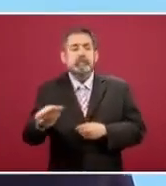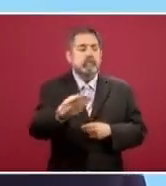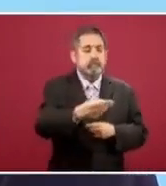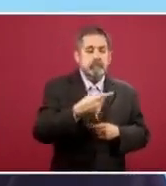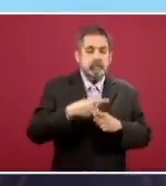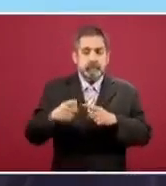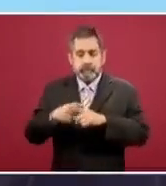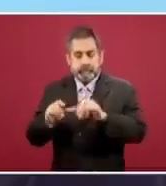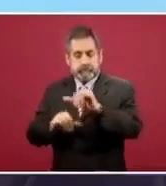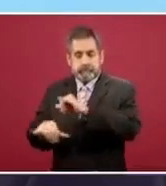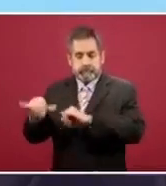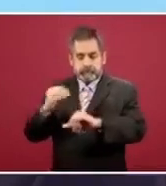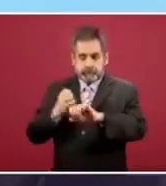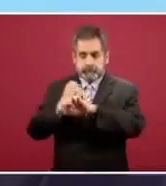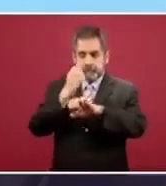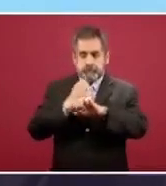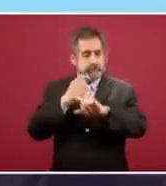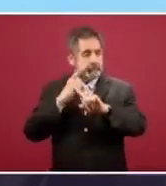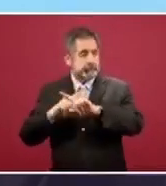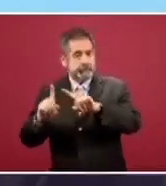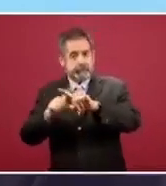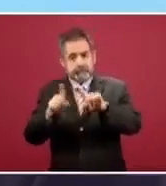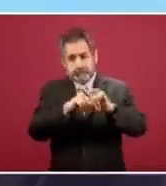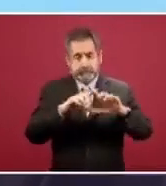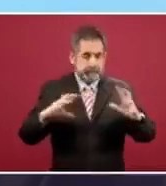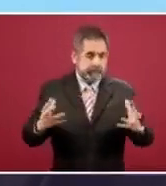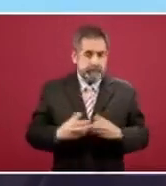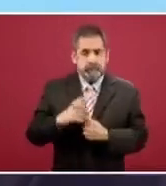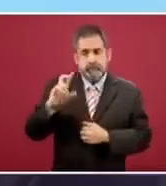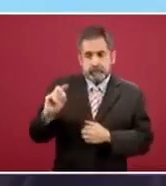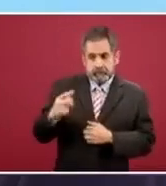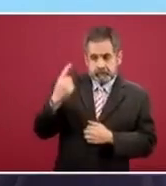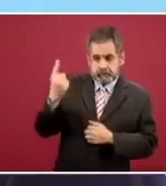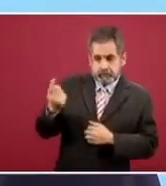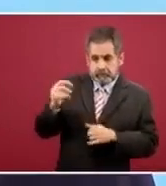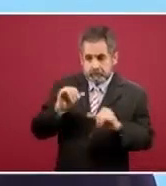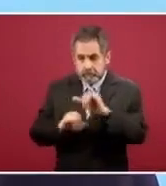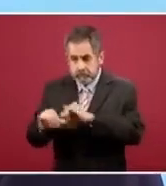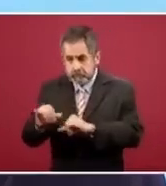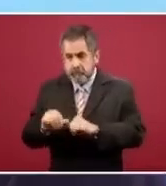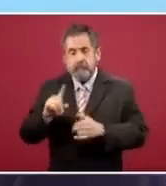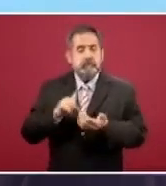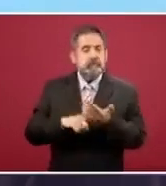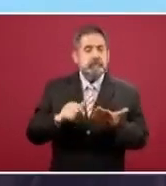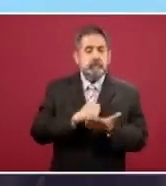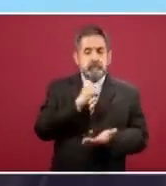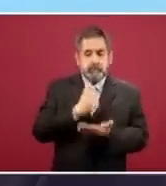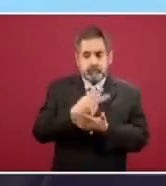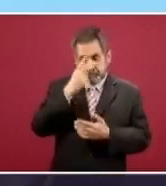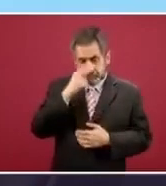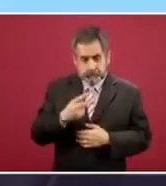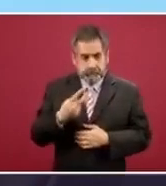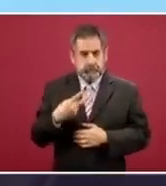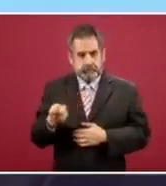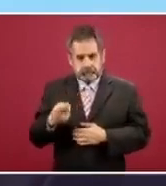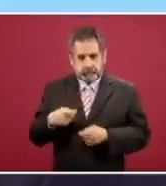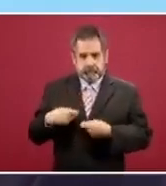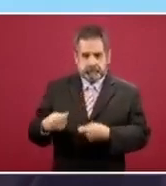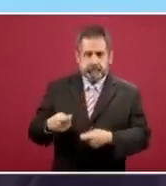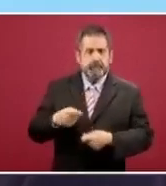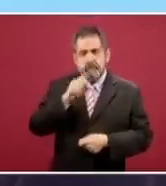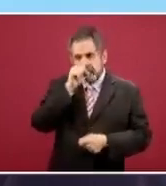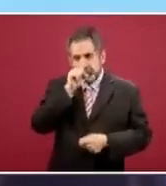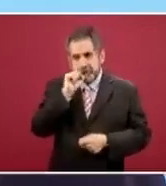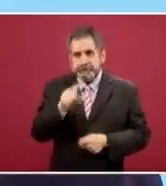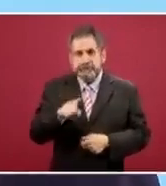laboratorios estatales de todo el país, 31 laboratorios, el laboratorio de la Ciudad de México, otras 200,